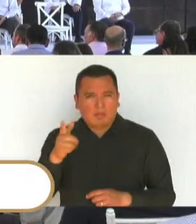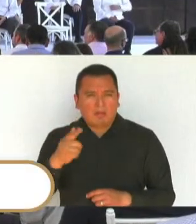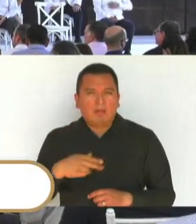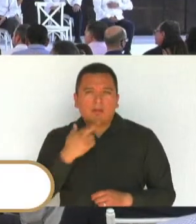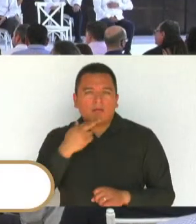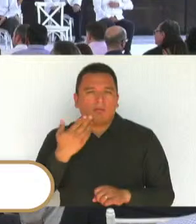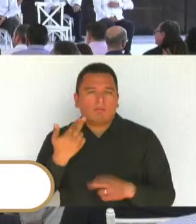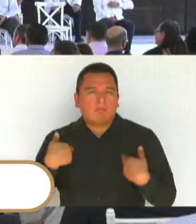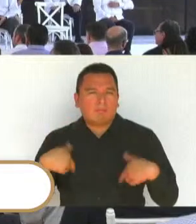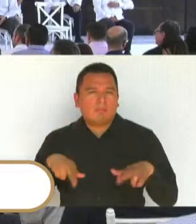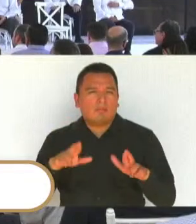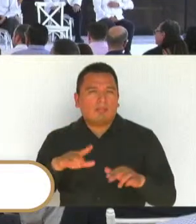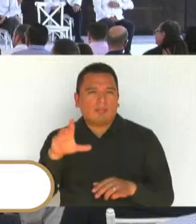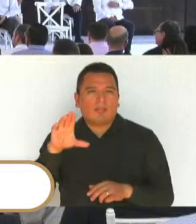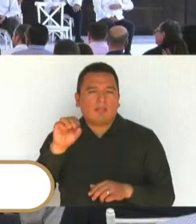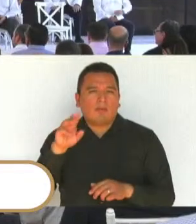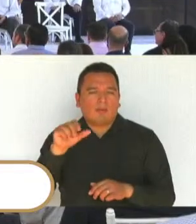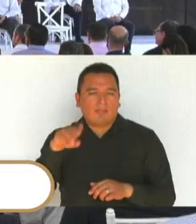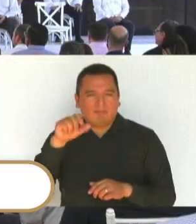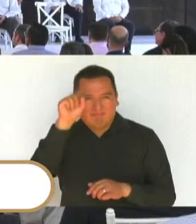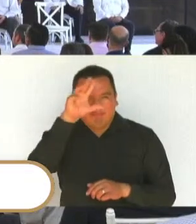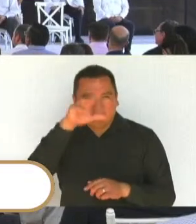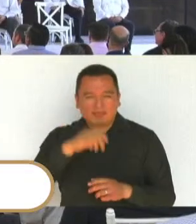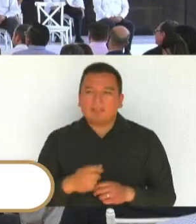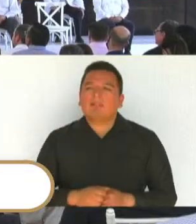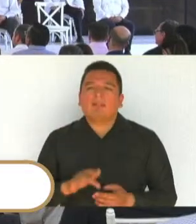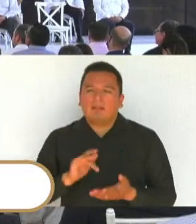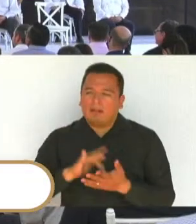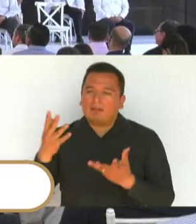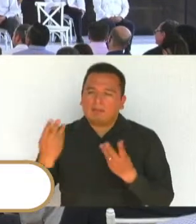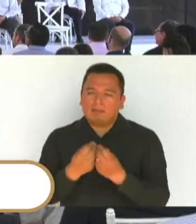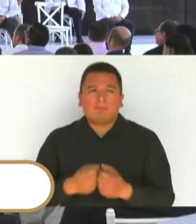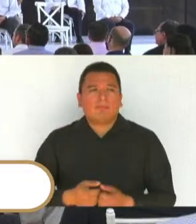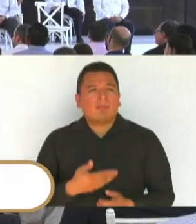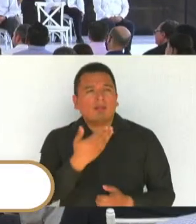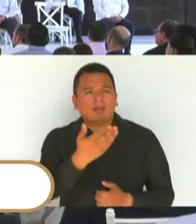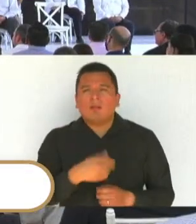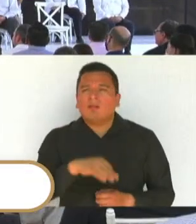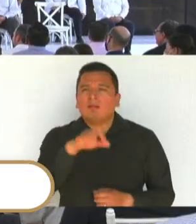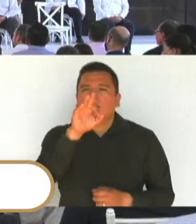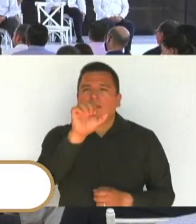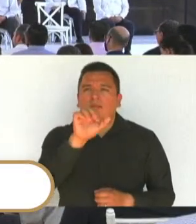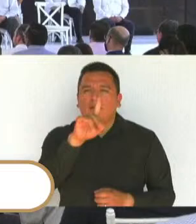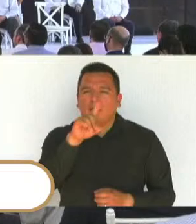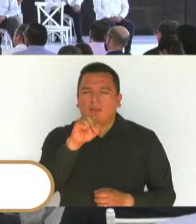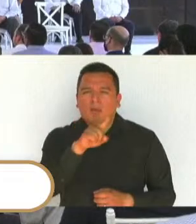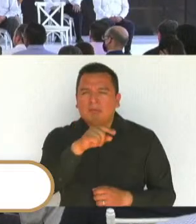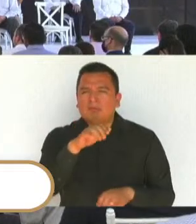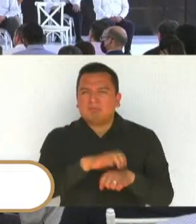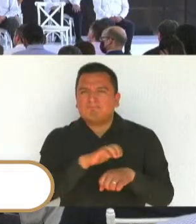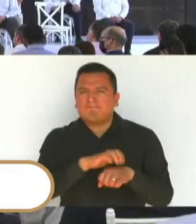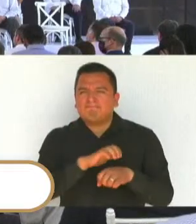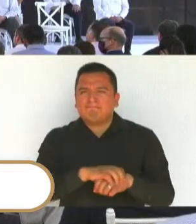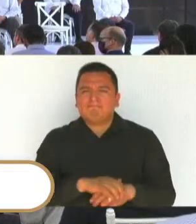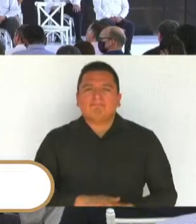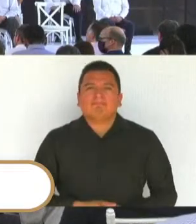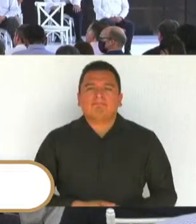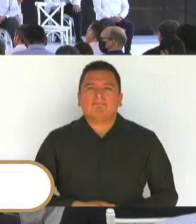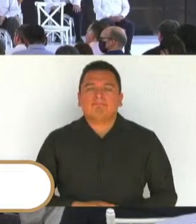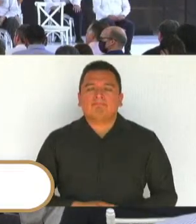Concamín, muchas gracias por estar aquí a acompañarnos, a Fernando Alaniz, un gran amigo y un